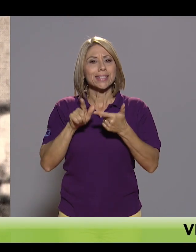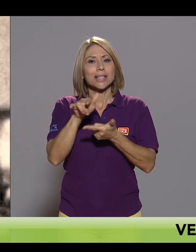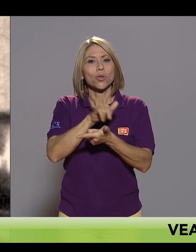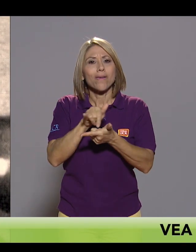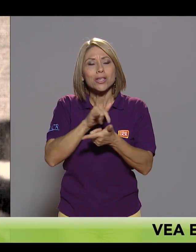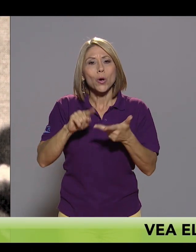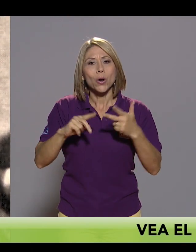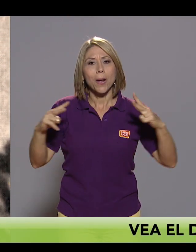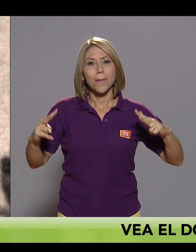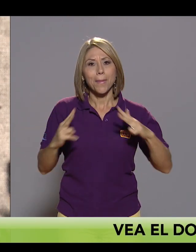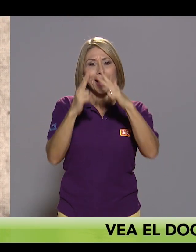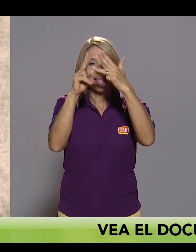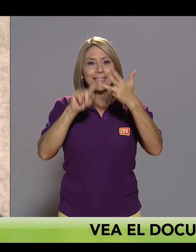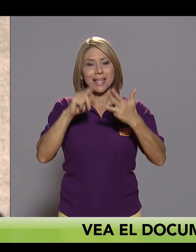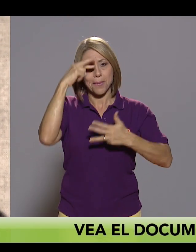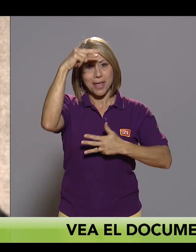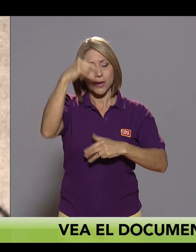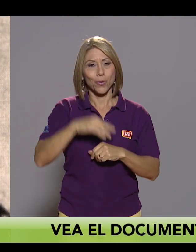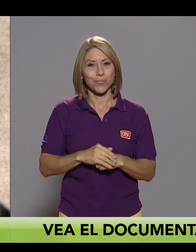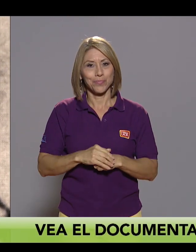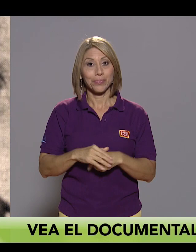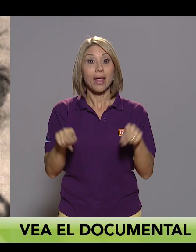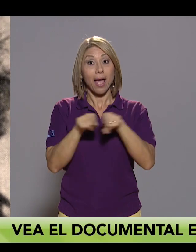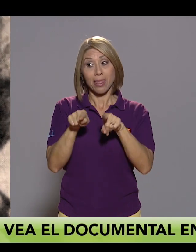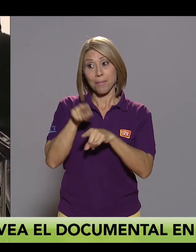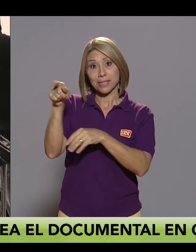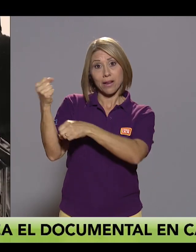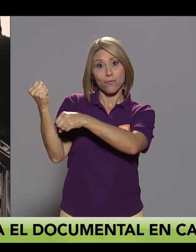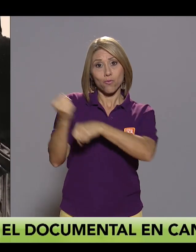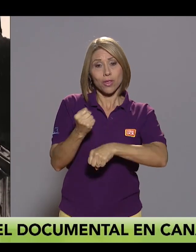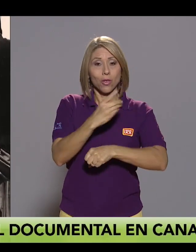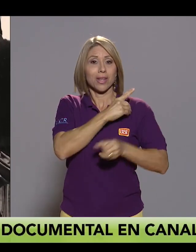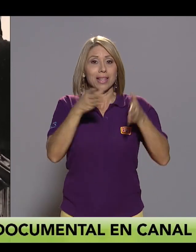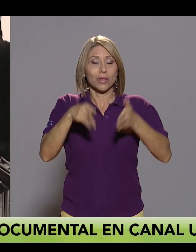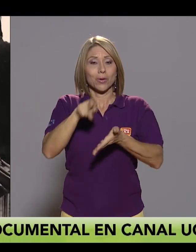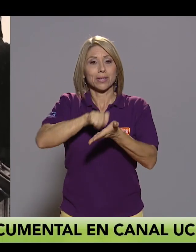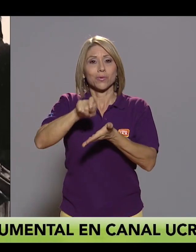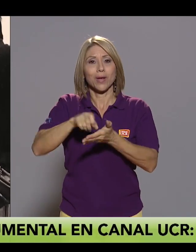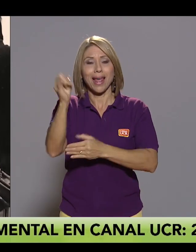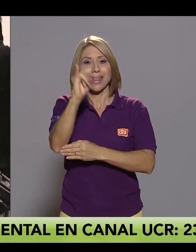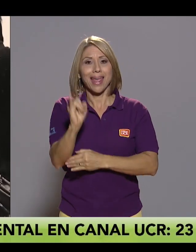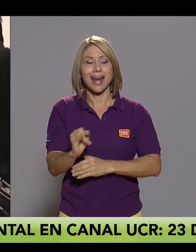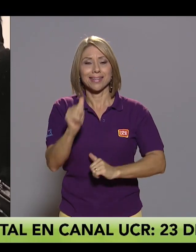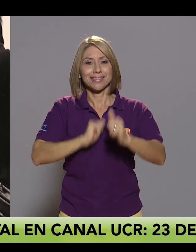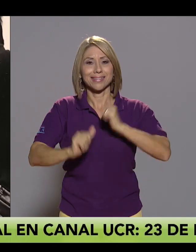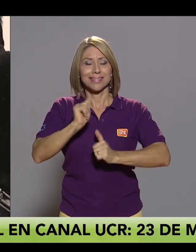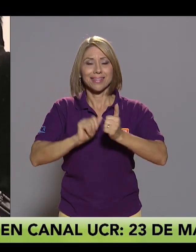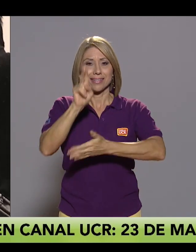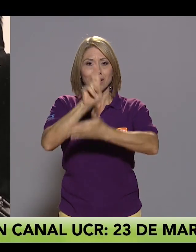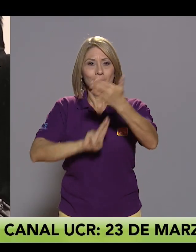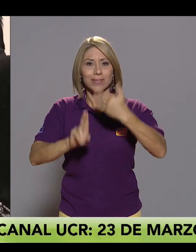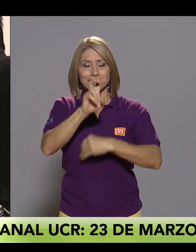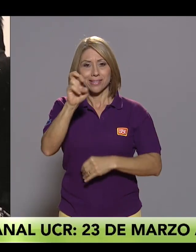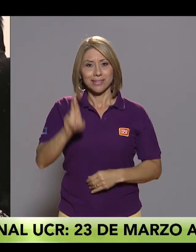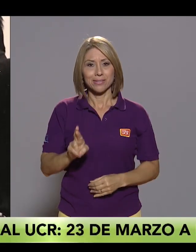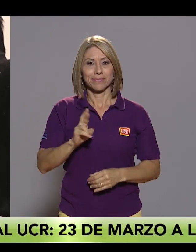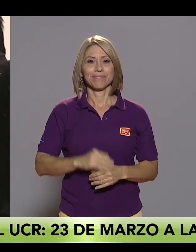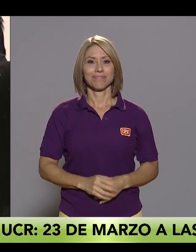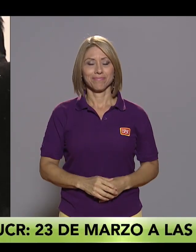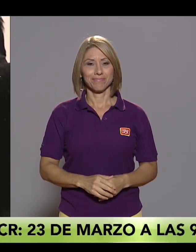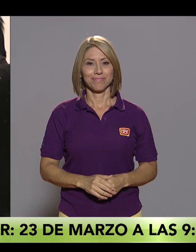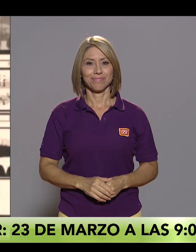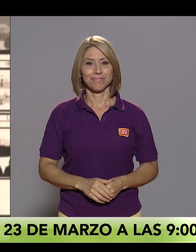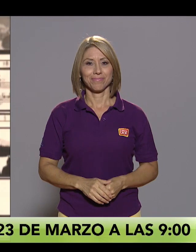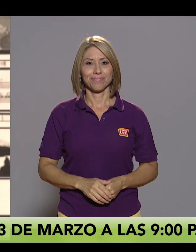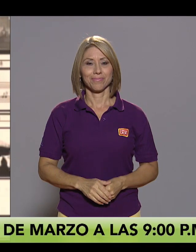teatros de Londres, Nueva York, París y México. Además, fue fundador y director de la Escuela de Artes Escénicas de la